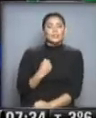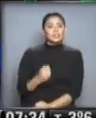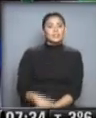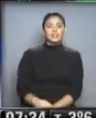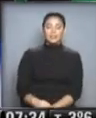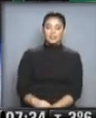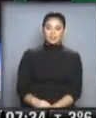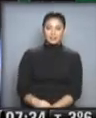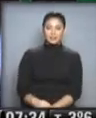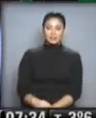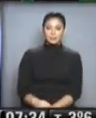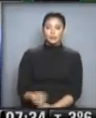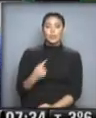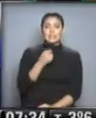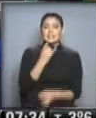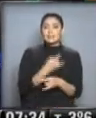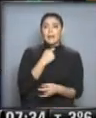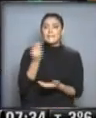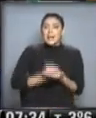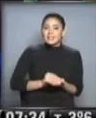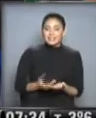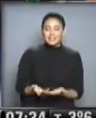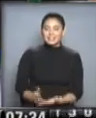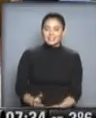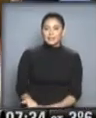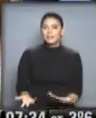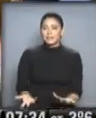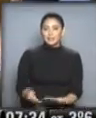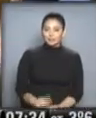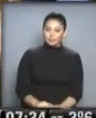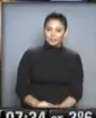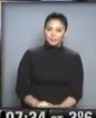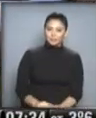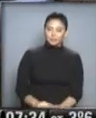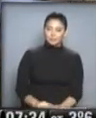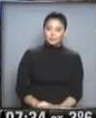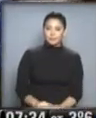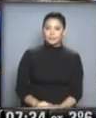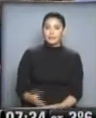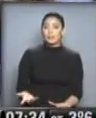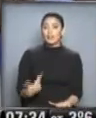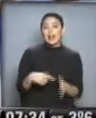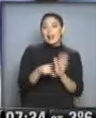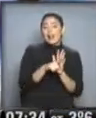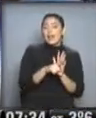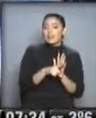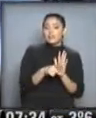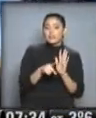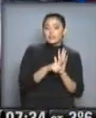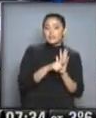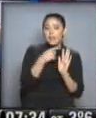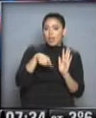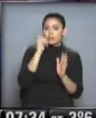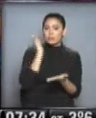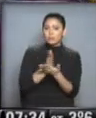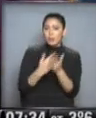situación. Uno siempre quiere más, ¿no? Pero bueno, la ley por la cual fueron